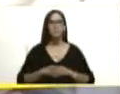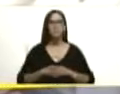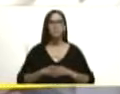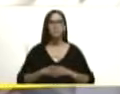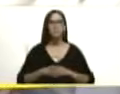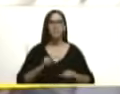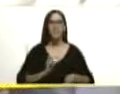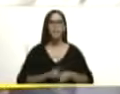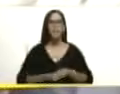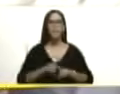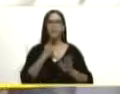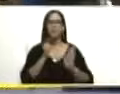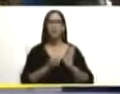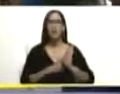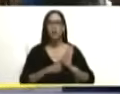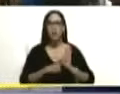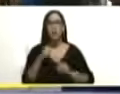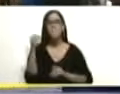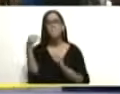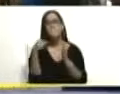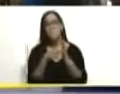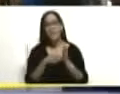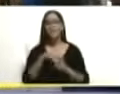Época total.